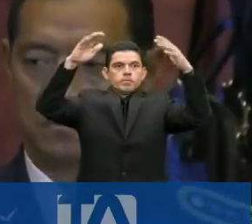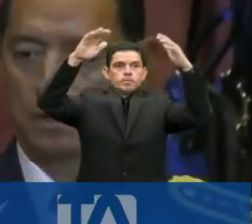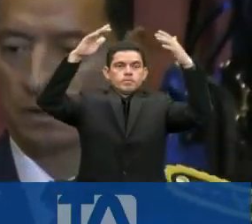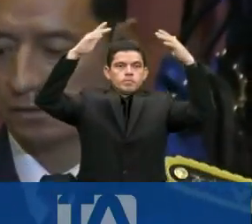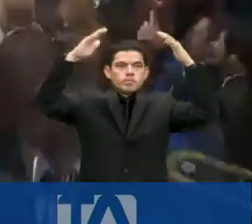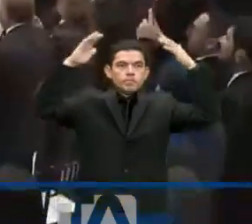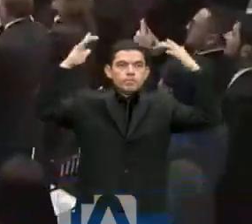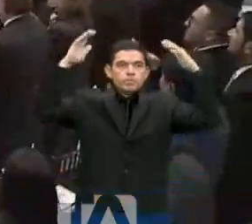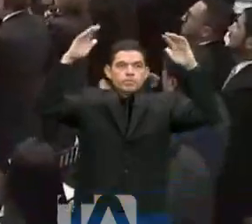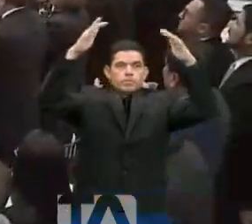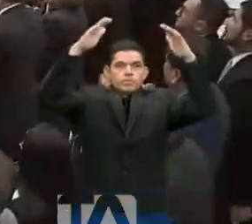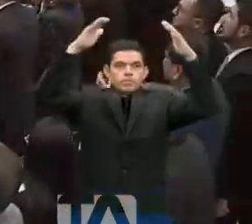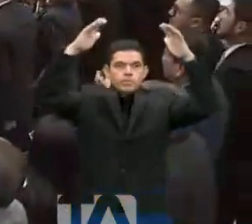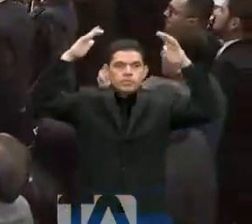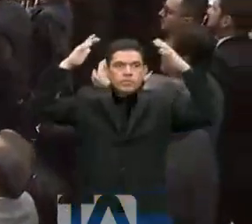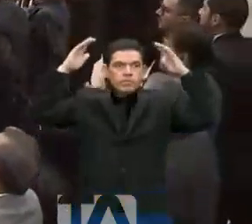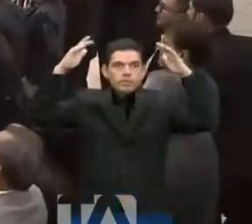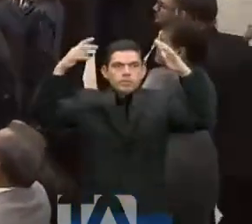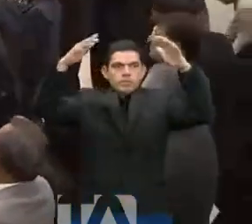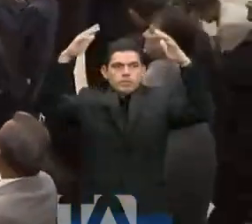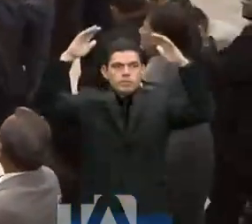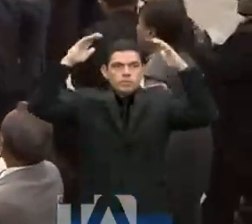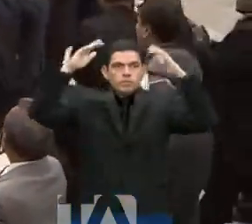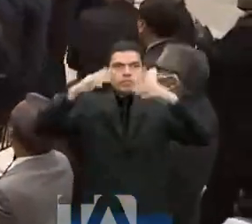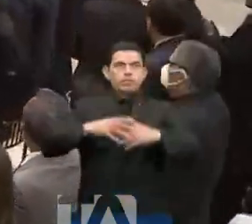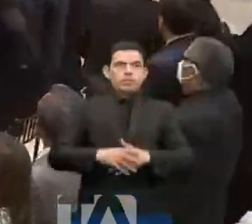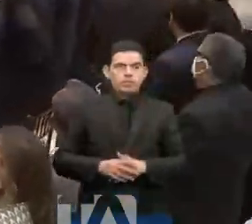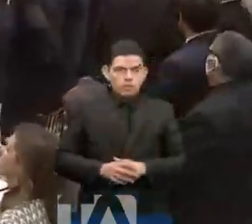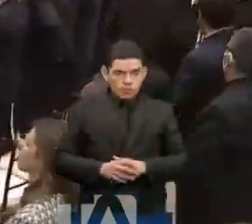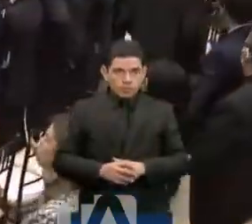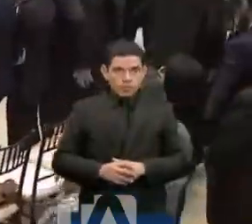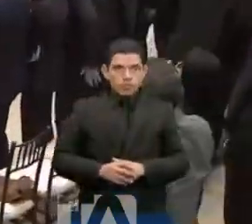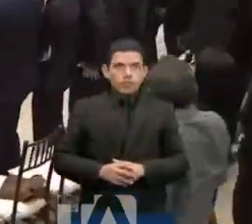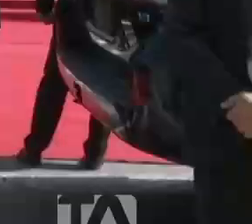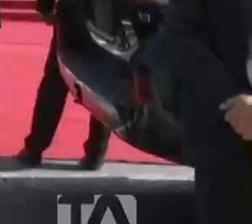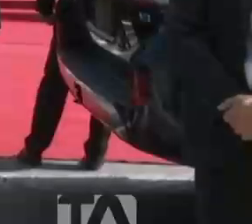año de gestión. En Guayaquil, Carlos Acoto, 24 horas.